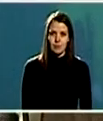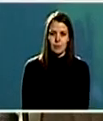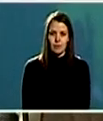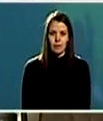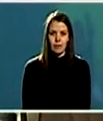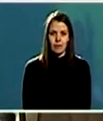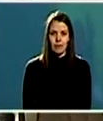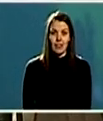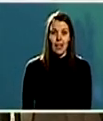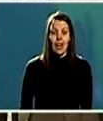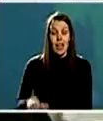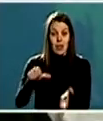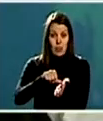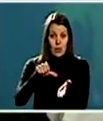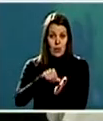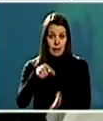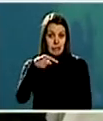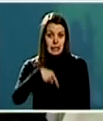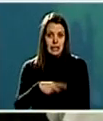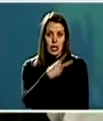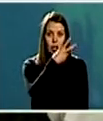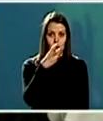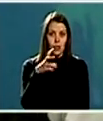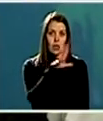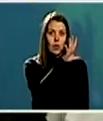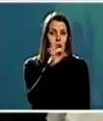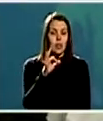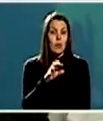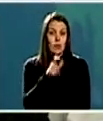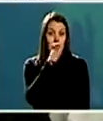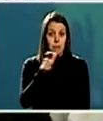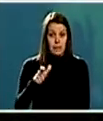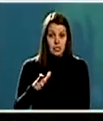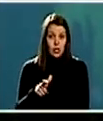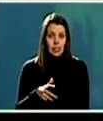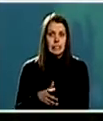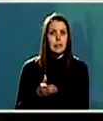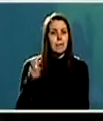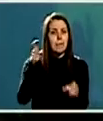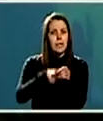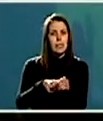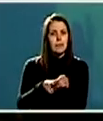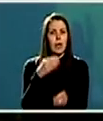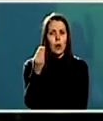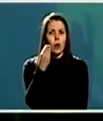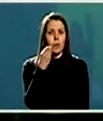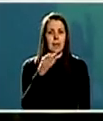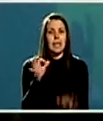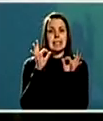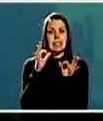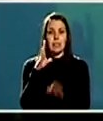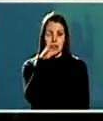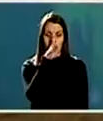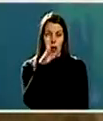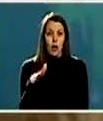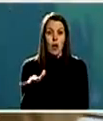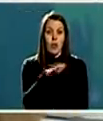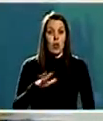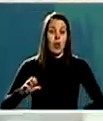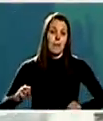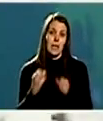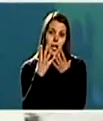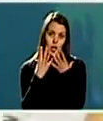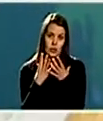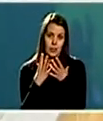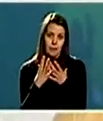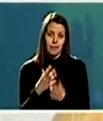que en Cid má de 250 lucenses abron a programación de actos con comida de entroido no centro de convivencia de milagrosa